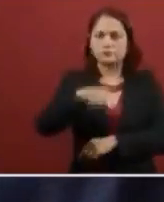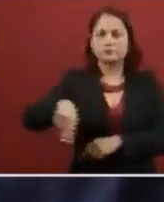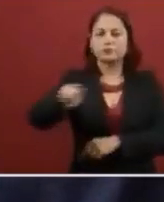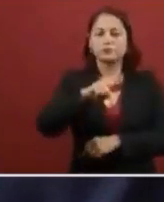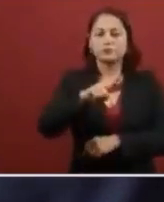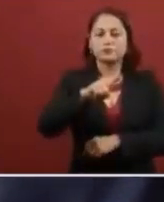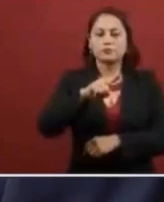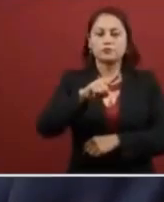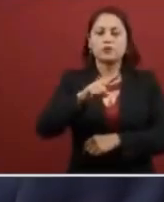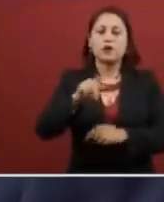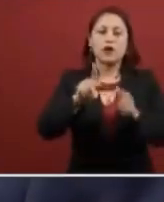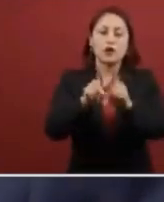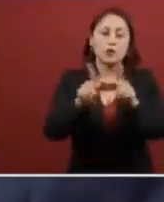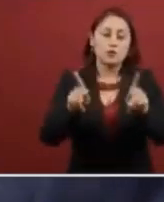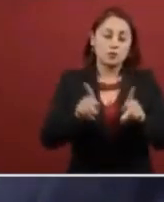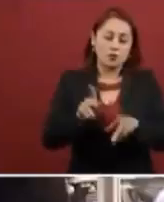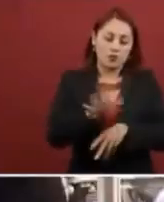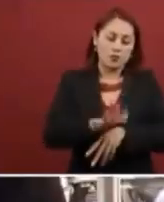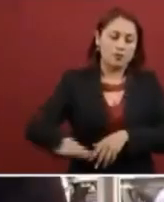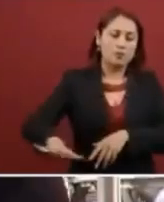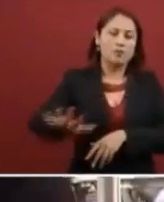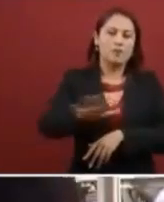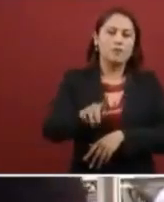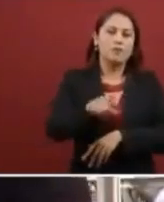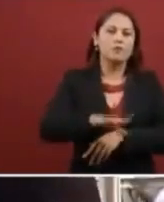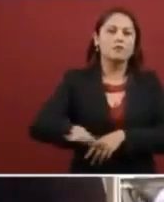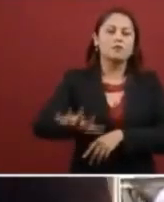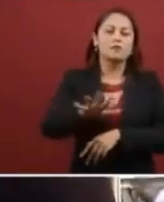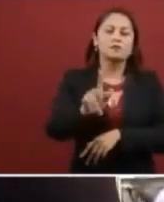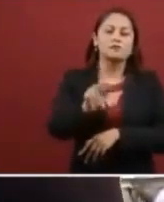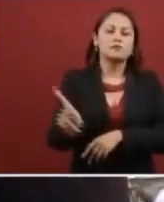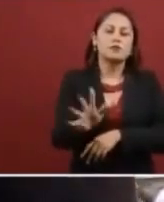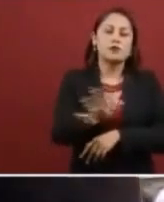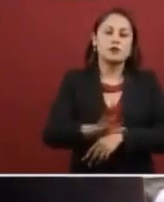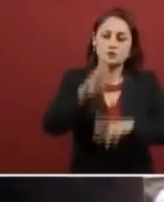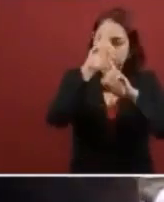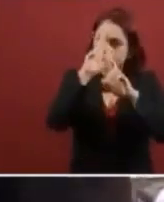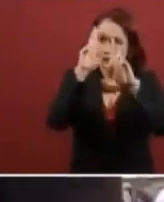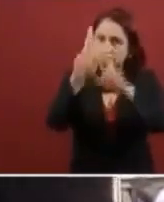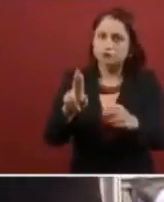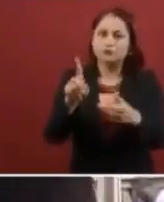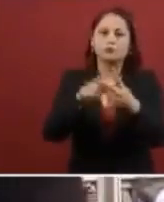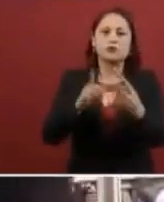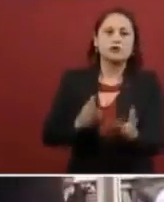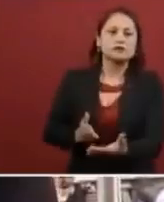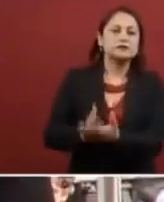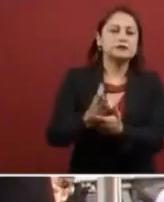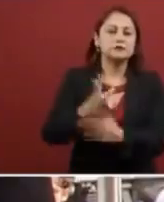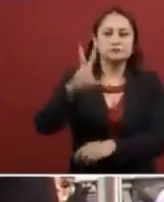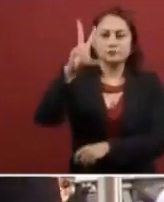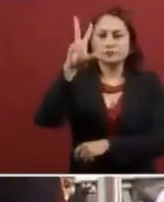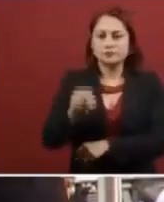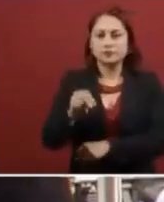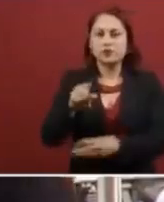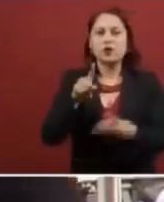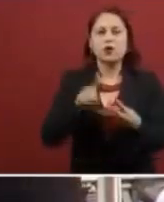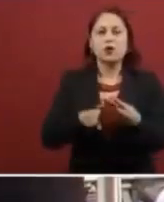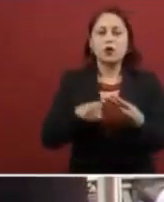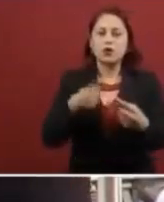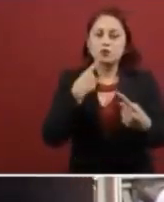de los pueblos la no intervención la solución pacífica de las